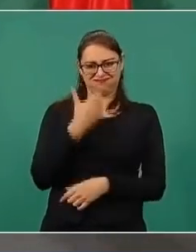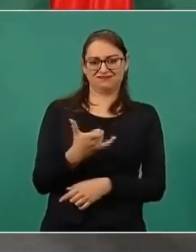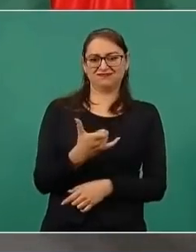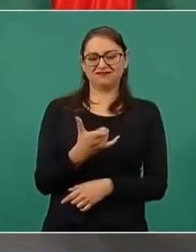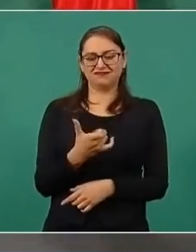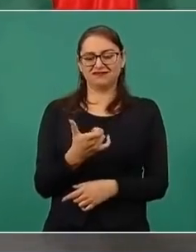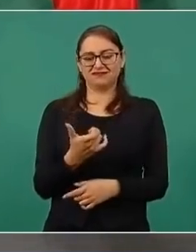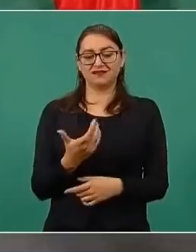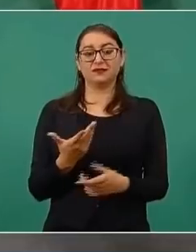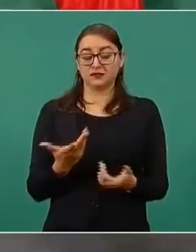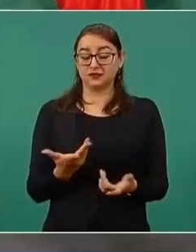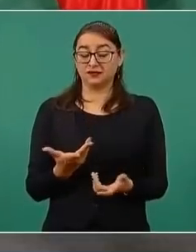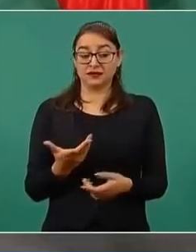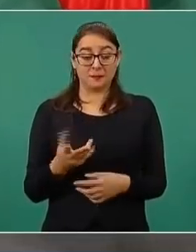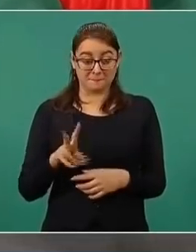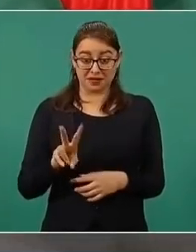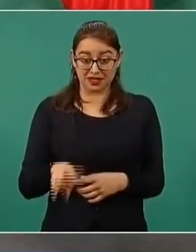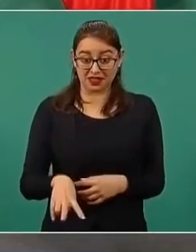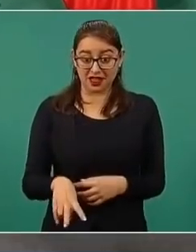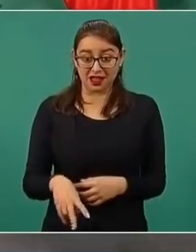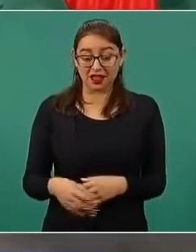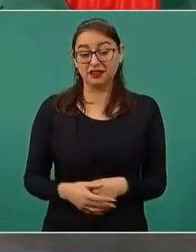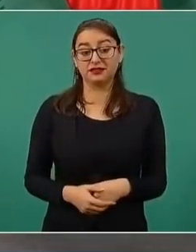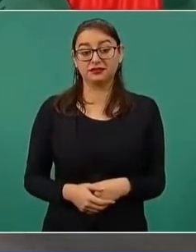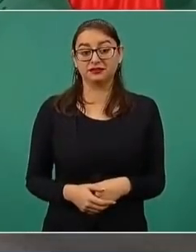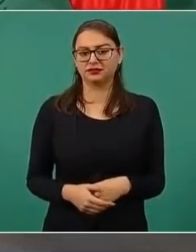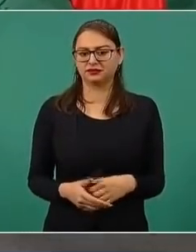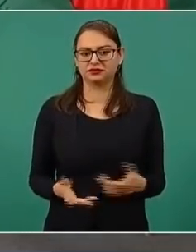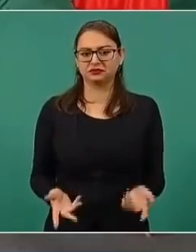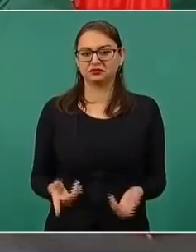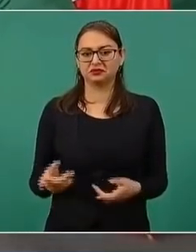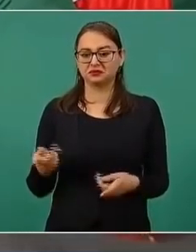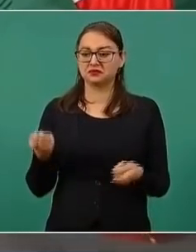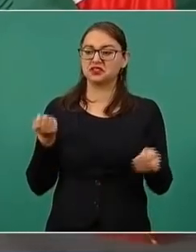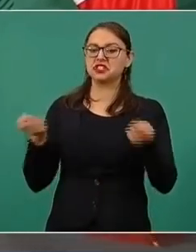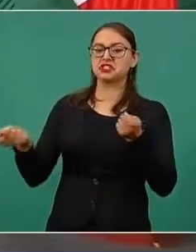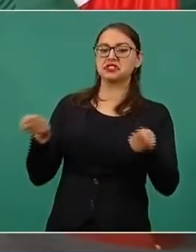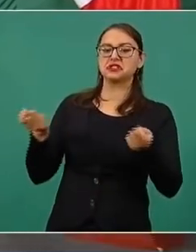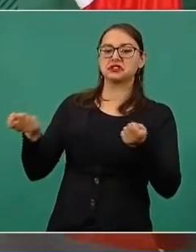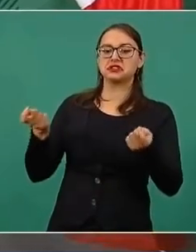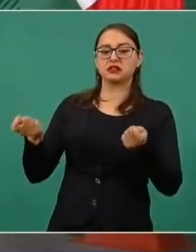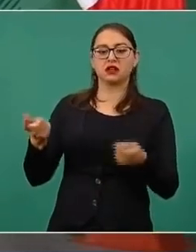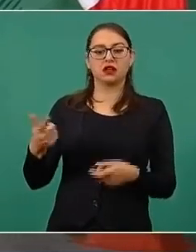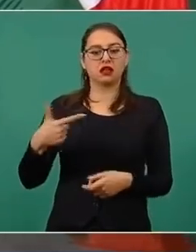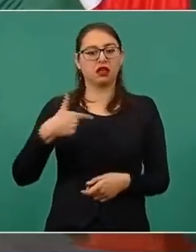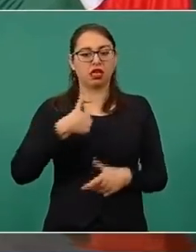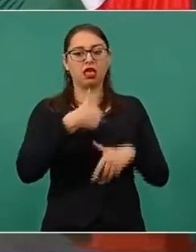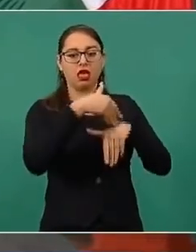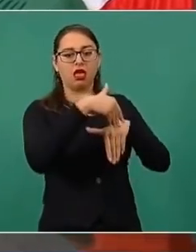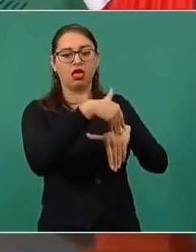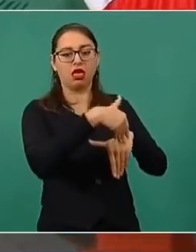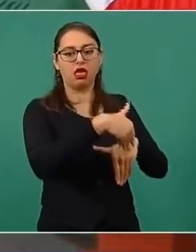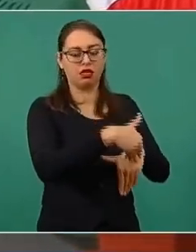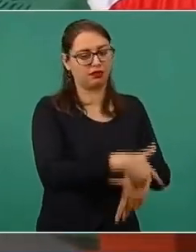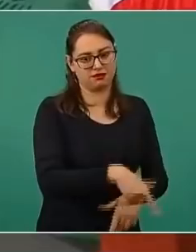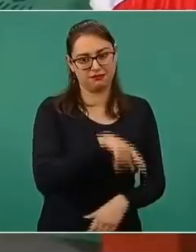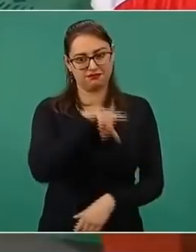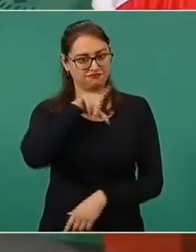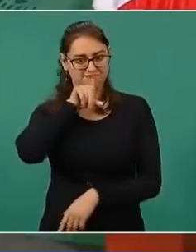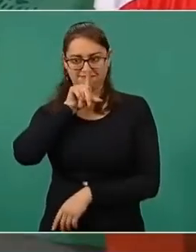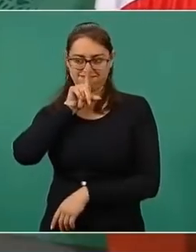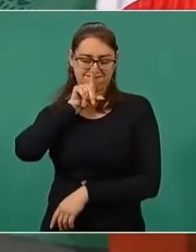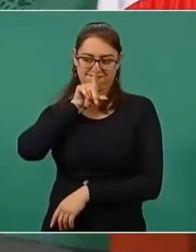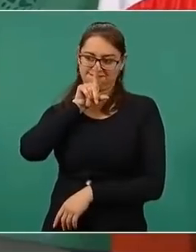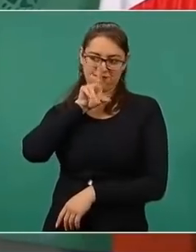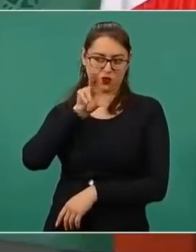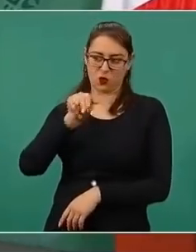y que no se dejen manipular por conservadores.